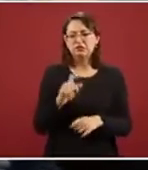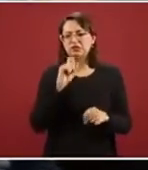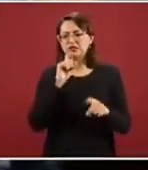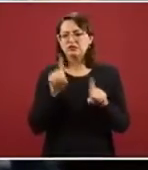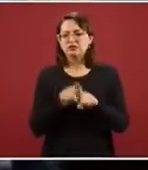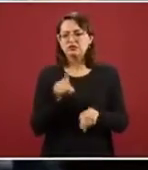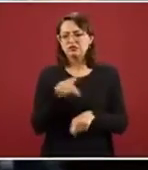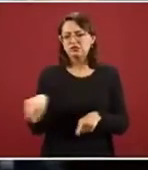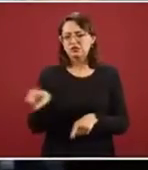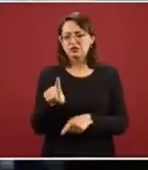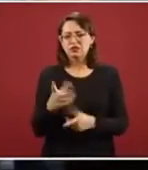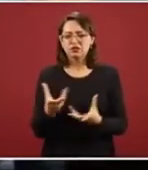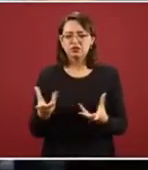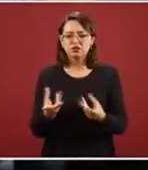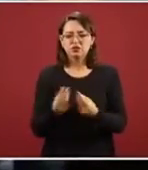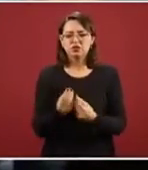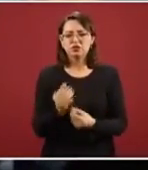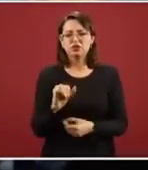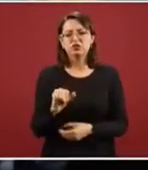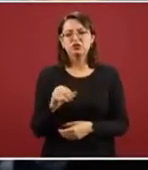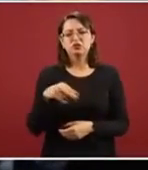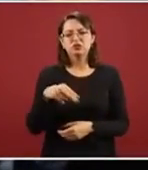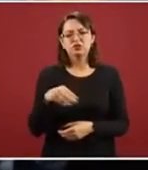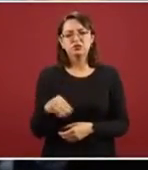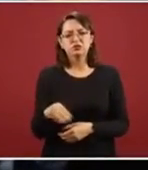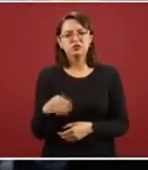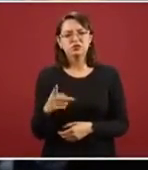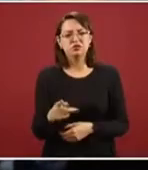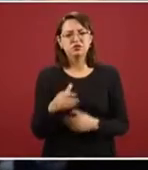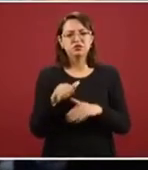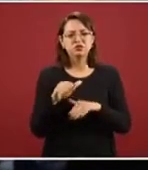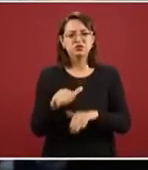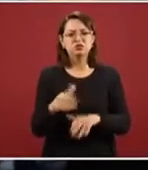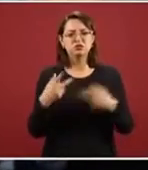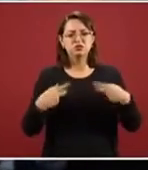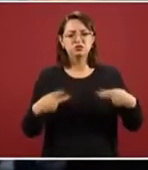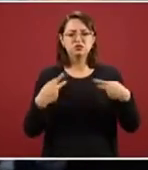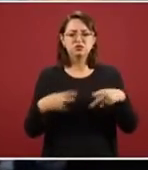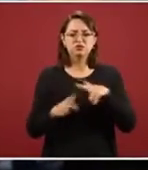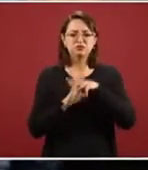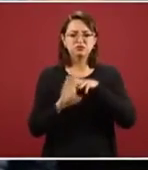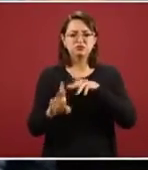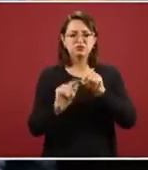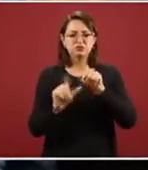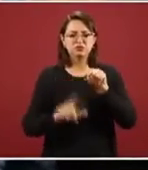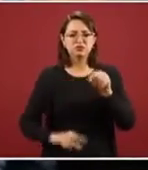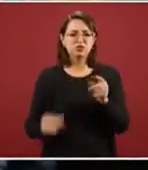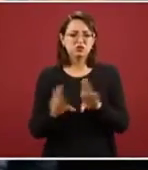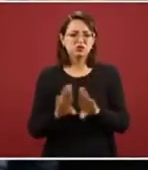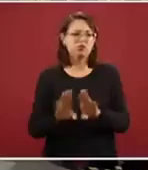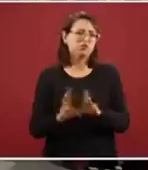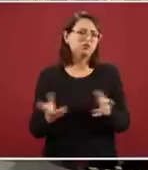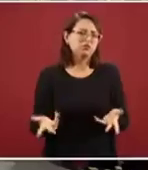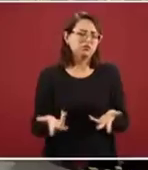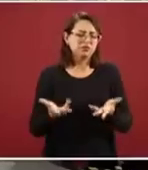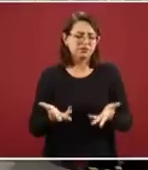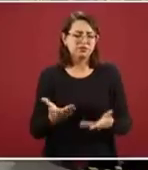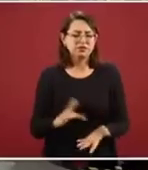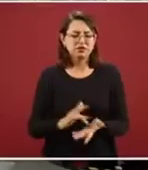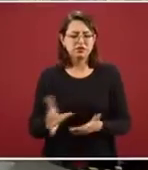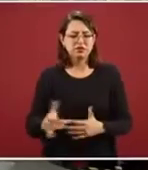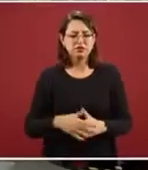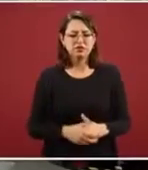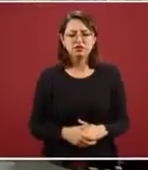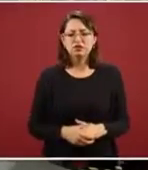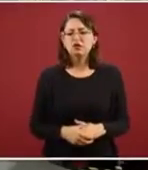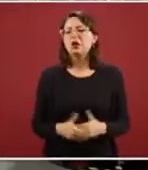por ejemplo, con el Instituto Nacional de Migración, con el tema de los migrantes en nuestro país y de qué manera. Gracias. A sus órdenes,